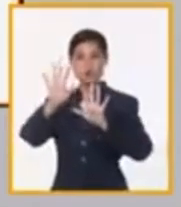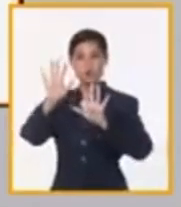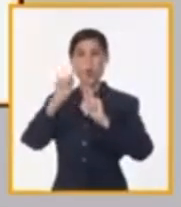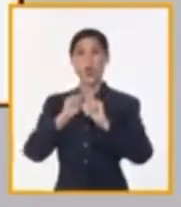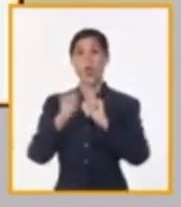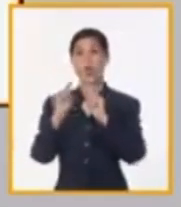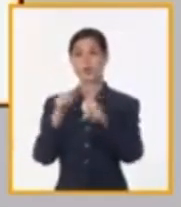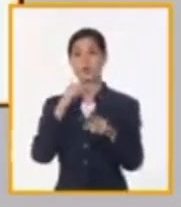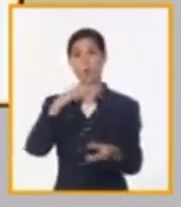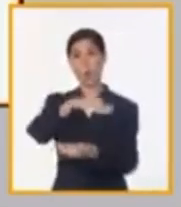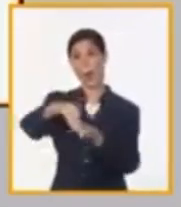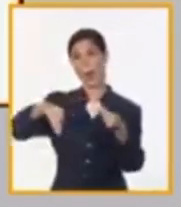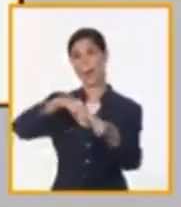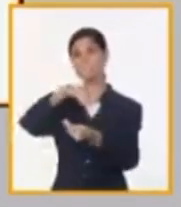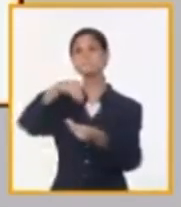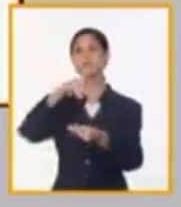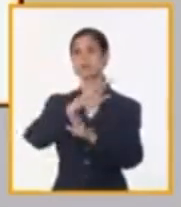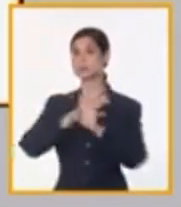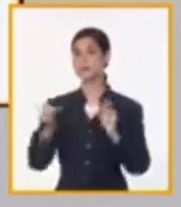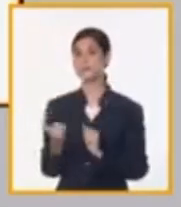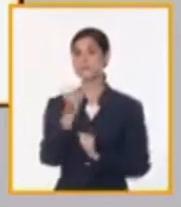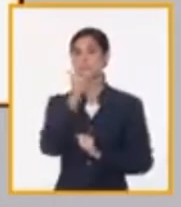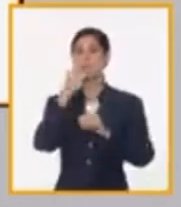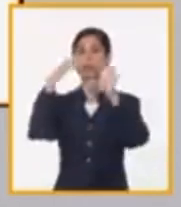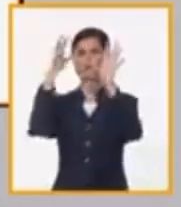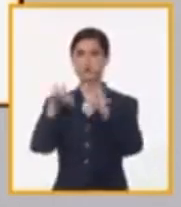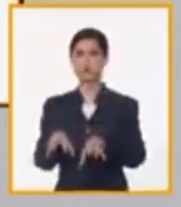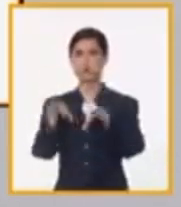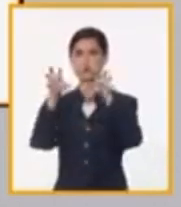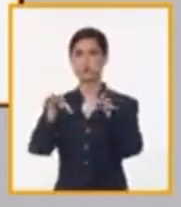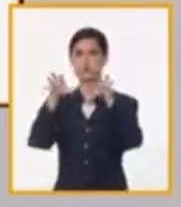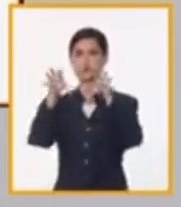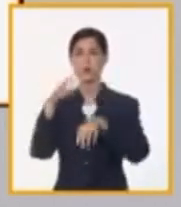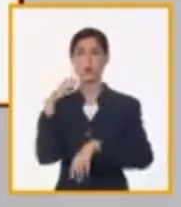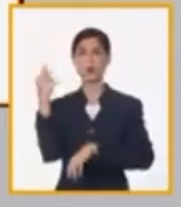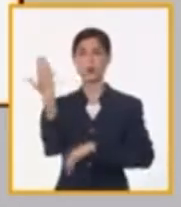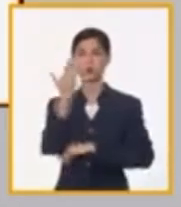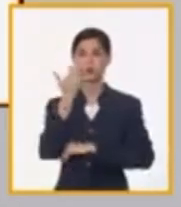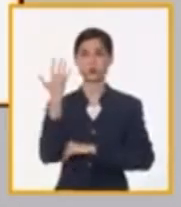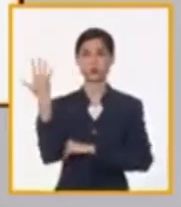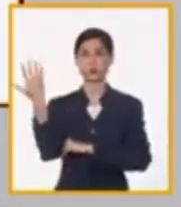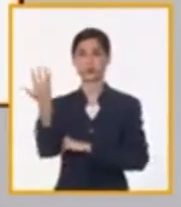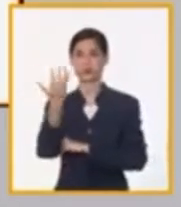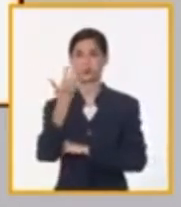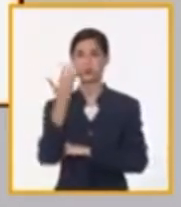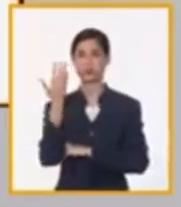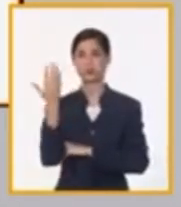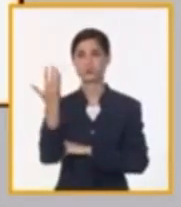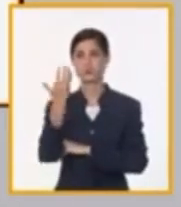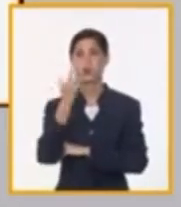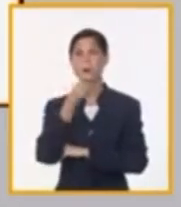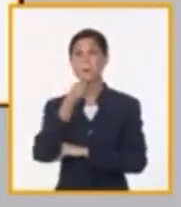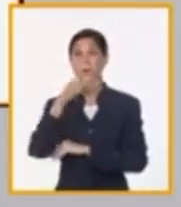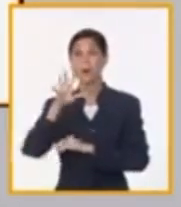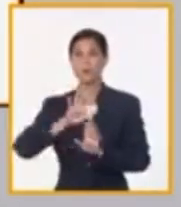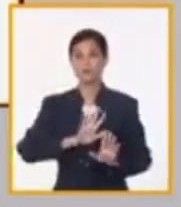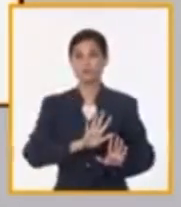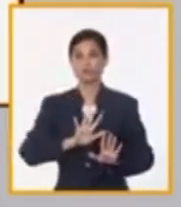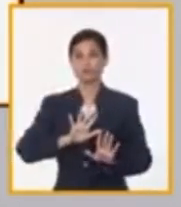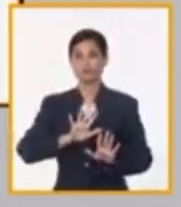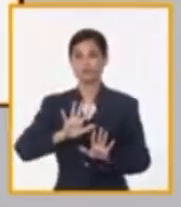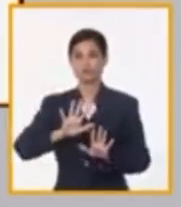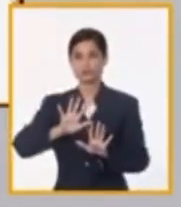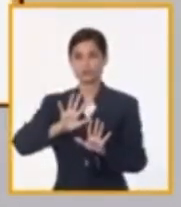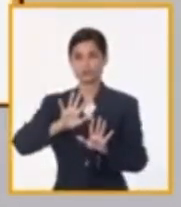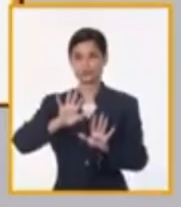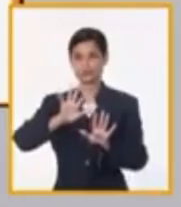favorables para la formación de una depresión o tormenta tropical a medida que el área de bajas presiones se desplace por el noreste del